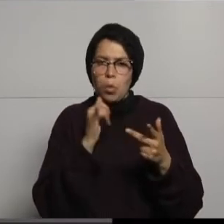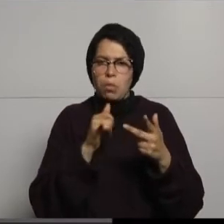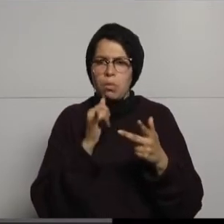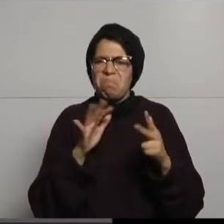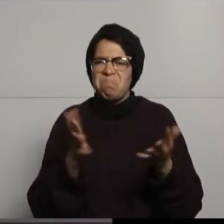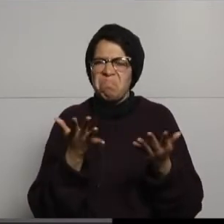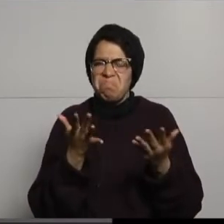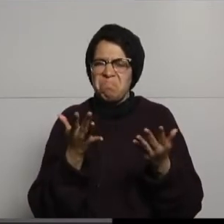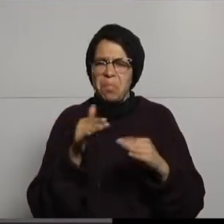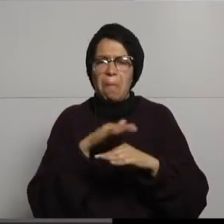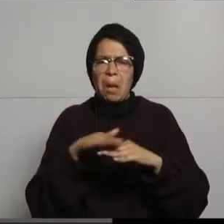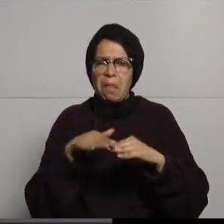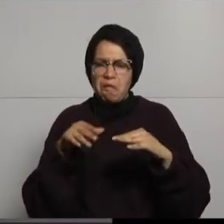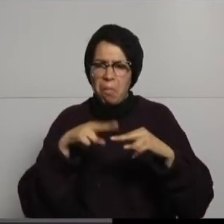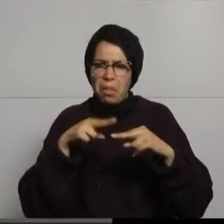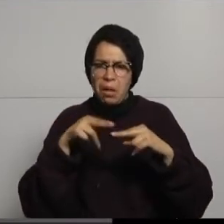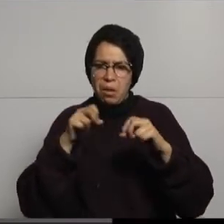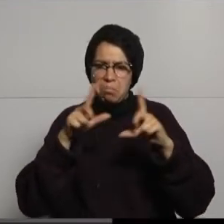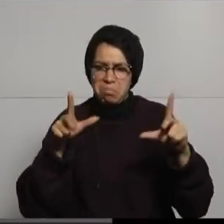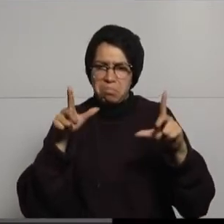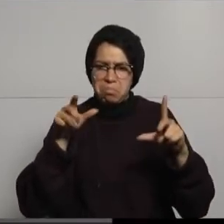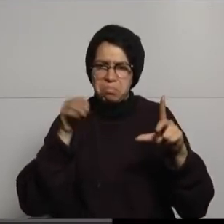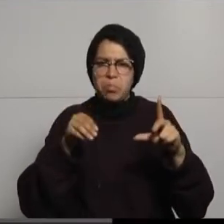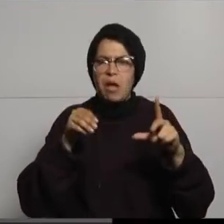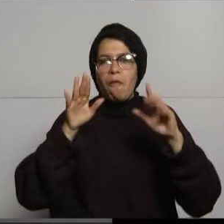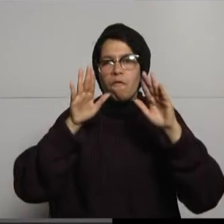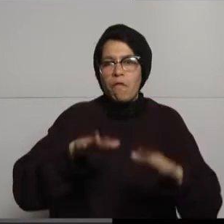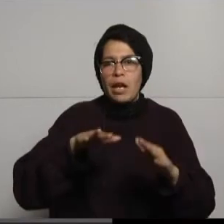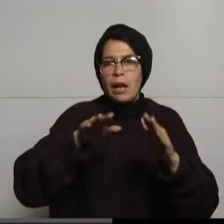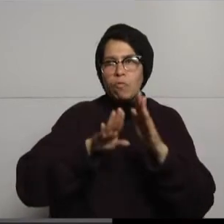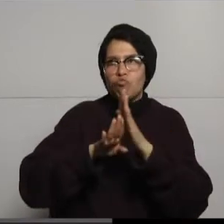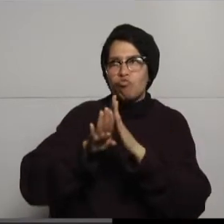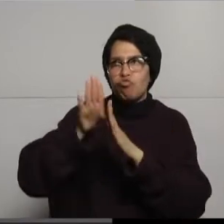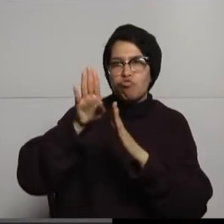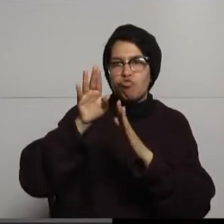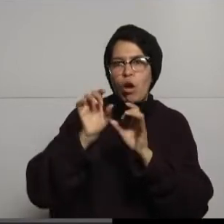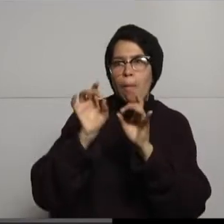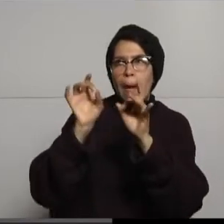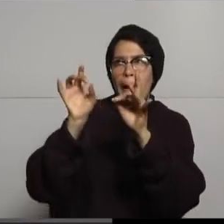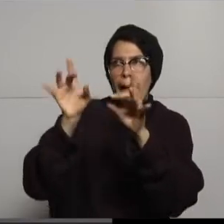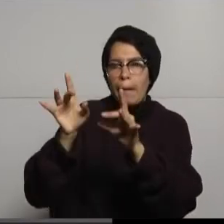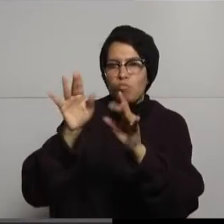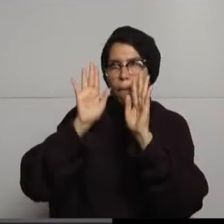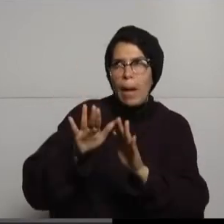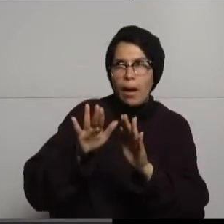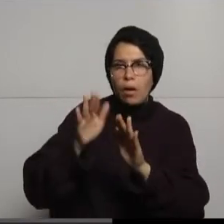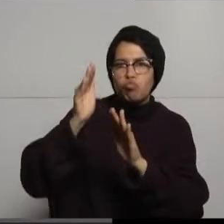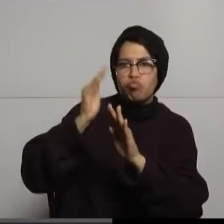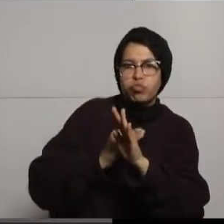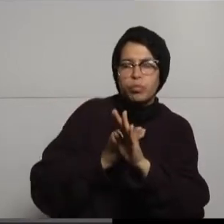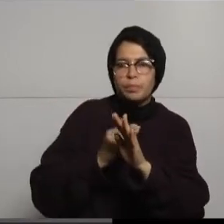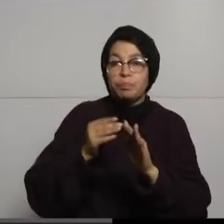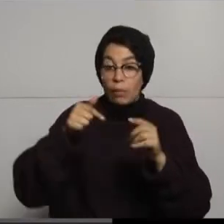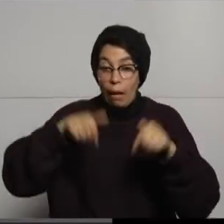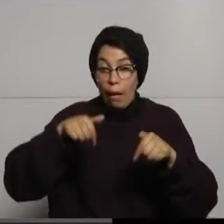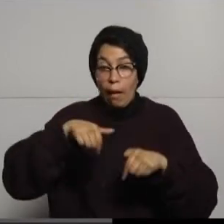la plataforma frenar la curva, frena la curva. Medellín Me Cuida es una plataforma tecnológica que ha tenido